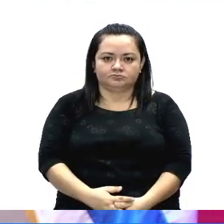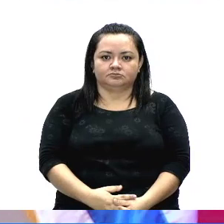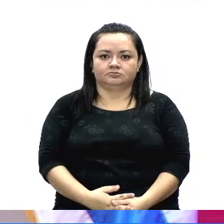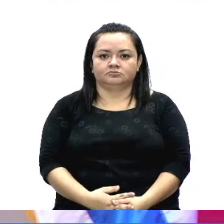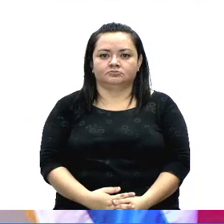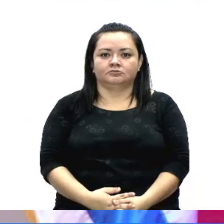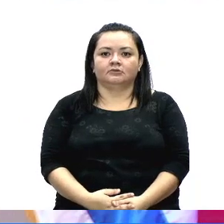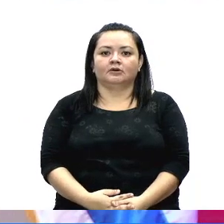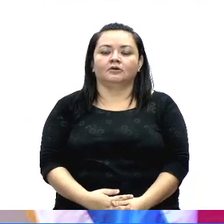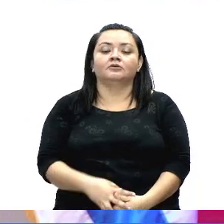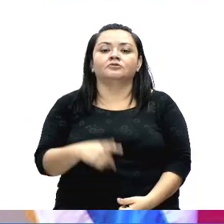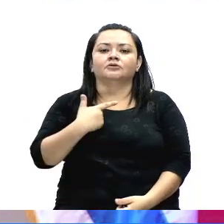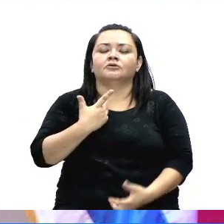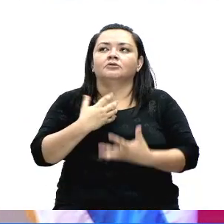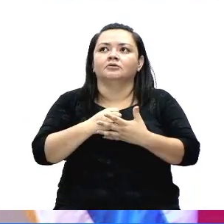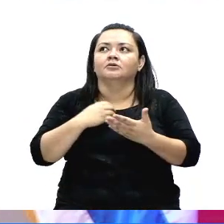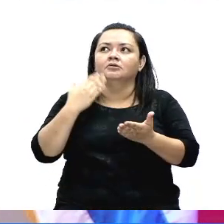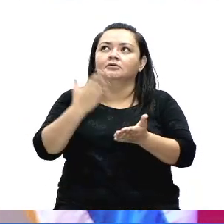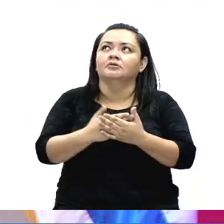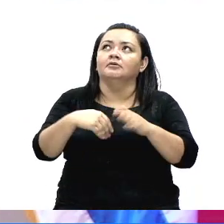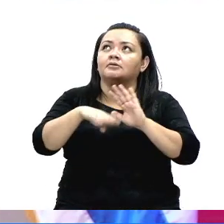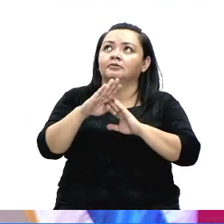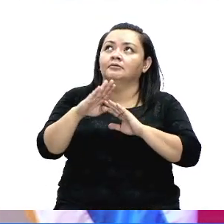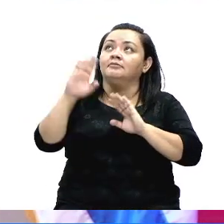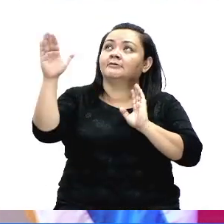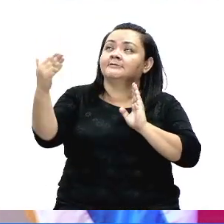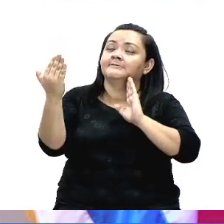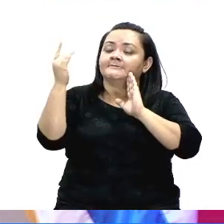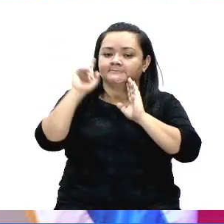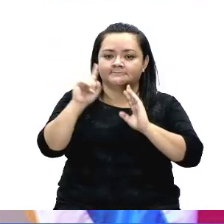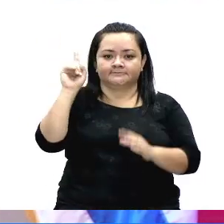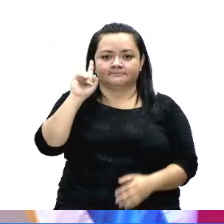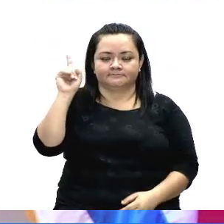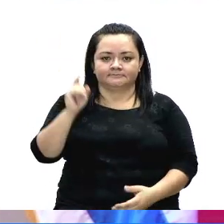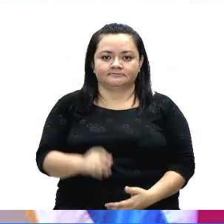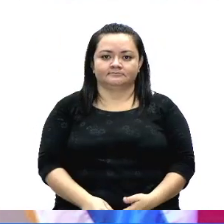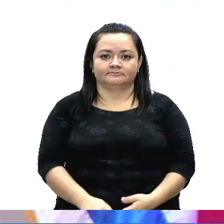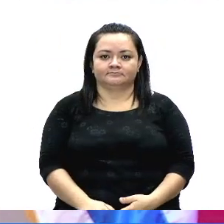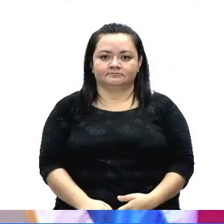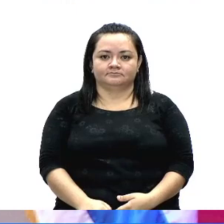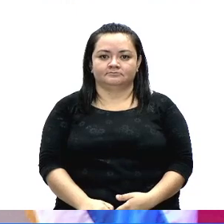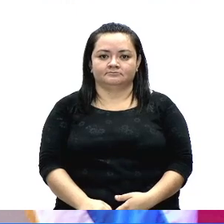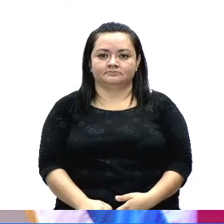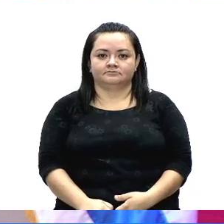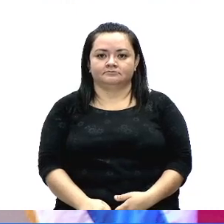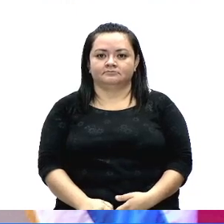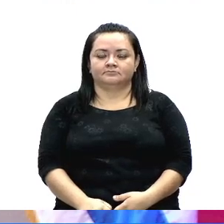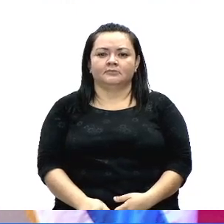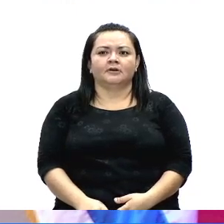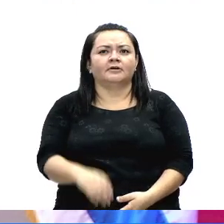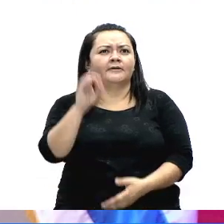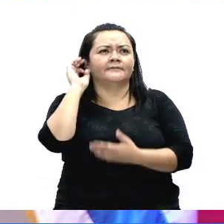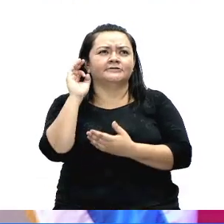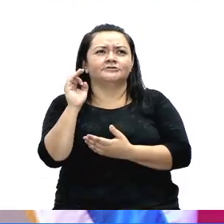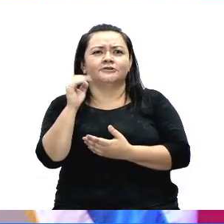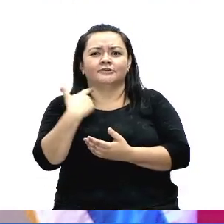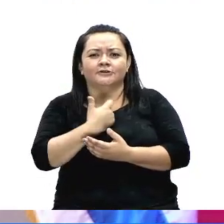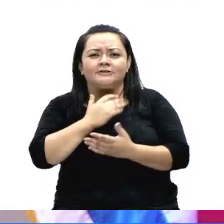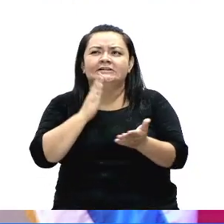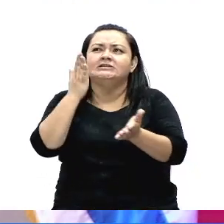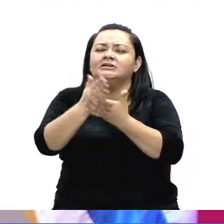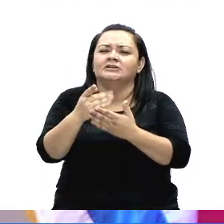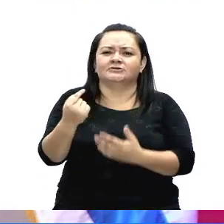o queremos llegar hasta lo más alto de la presencia de dios al pastor pero es que para llegar ahí